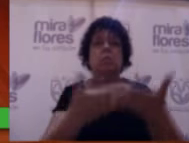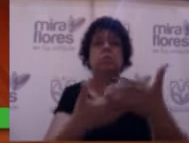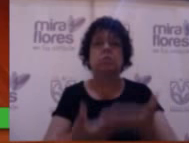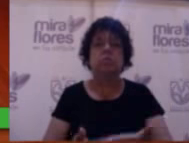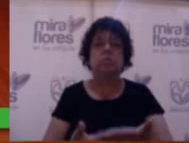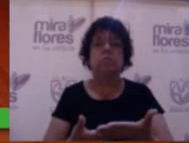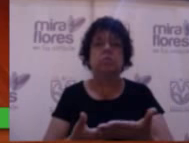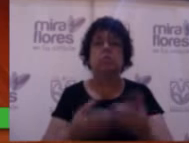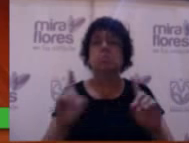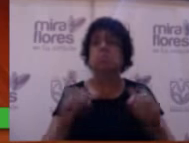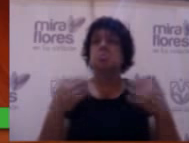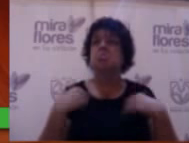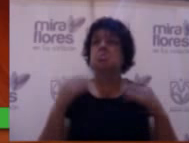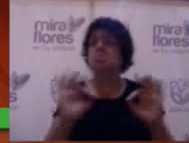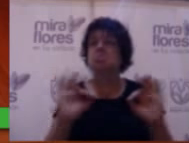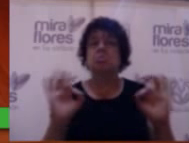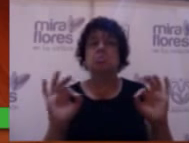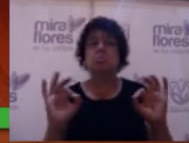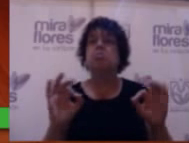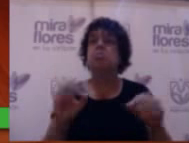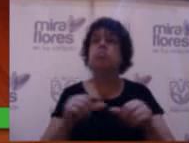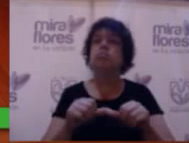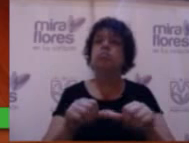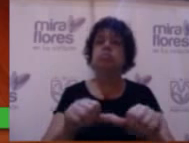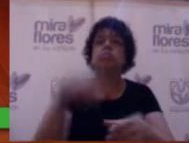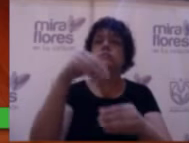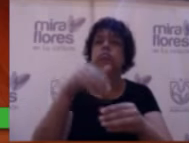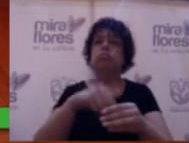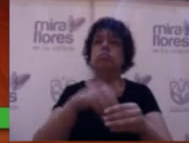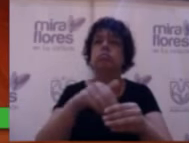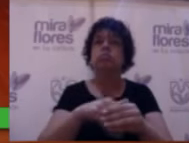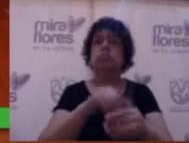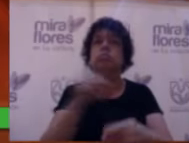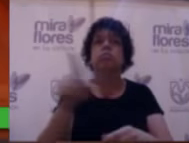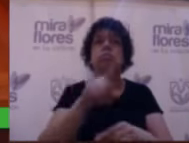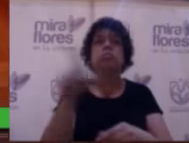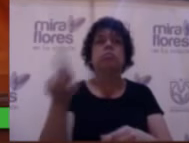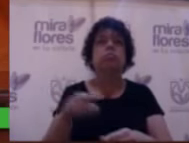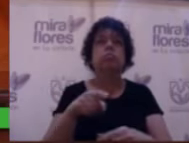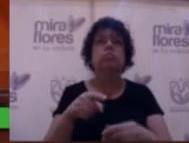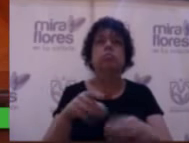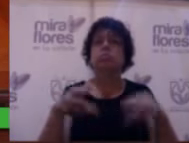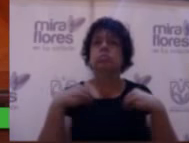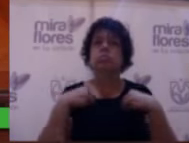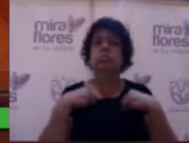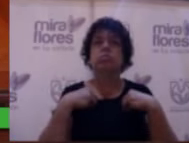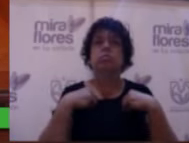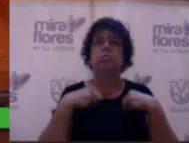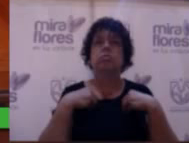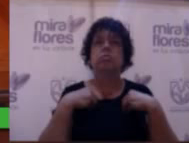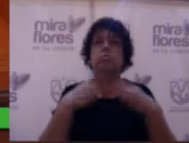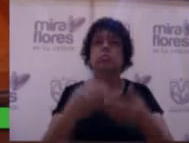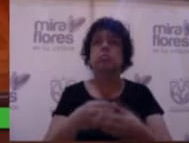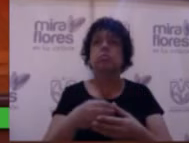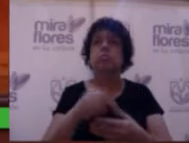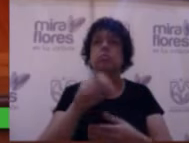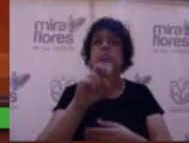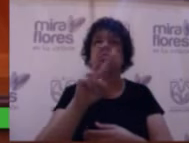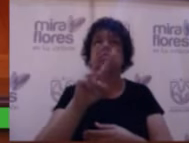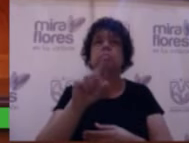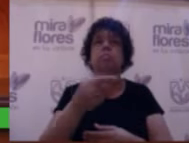No tenemos ninguna observación, entonces procederemos al voto. Aquellos miembros del Consejo que estén a favor de aprobar el acta de la sesión ordinaria de fecha 18 de